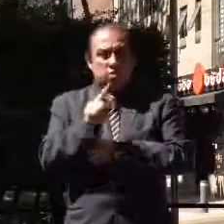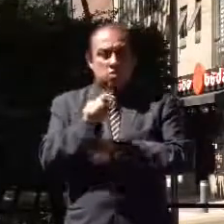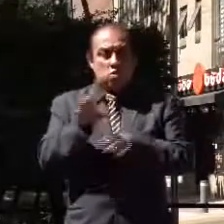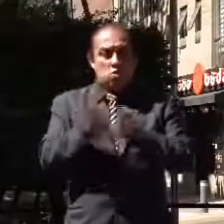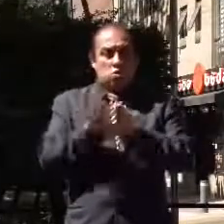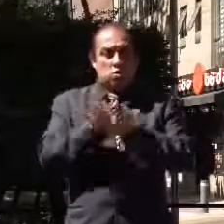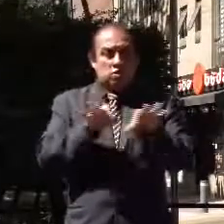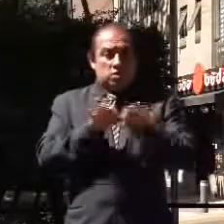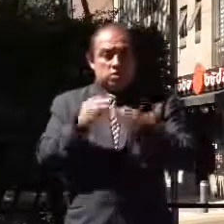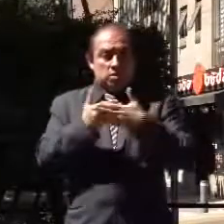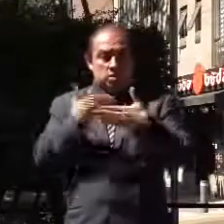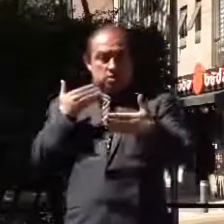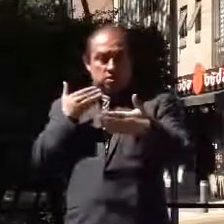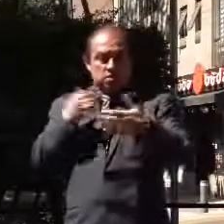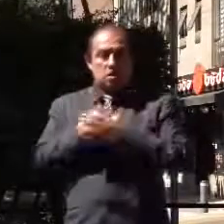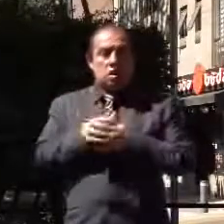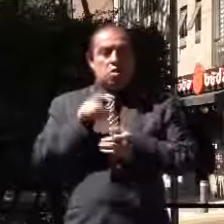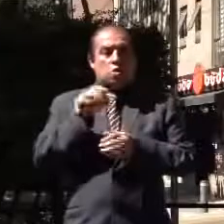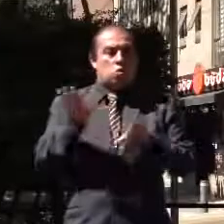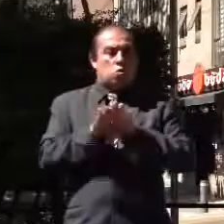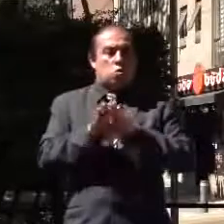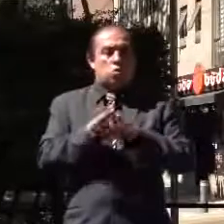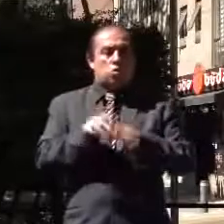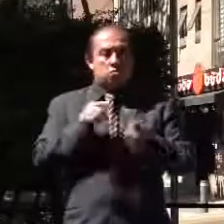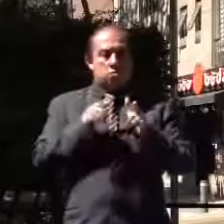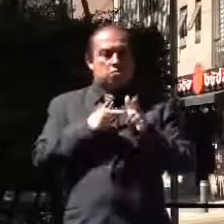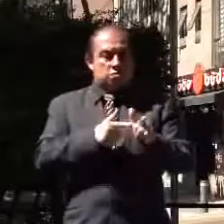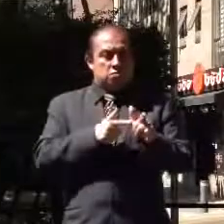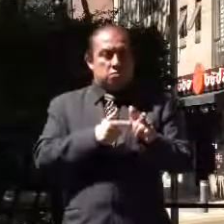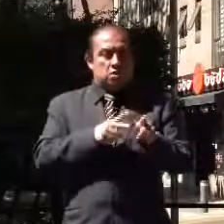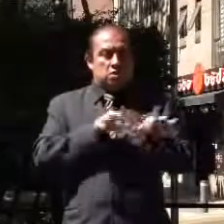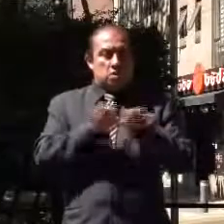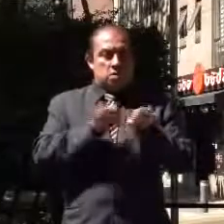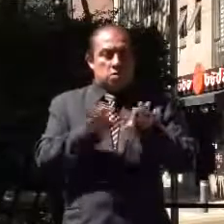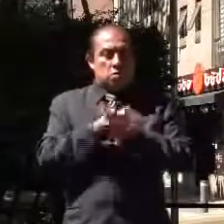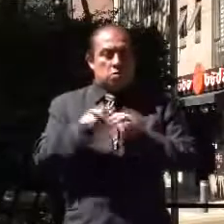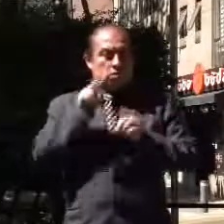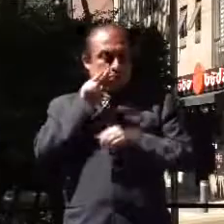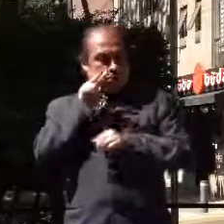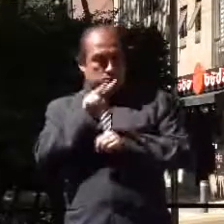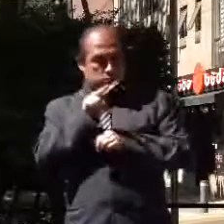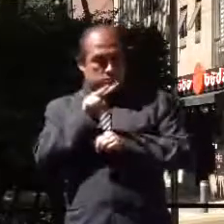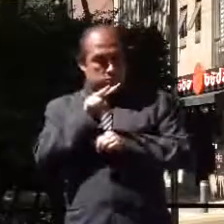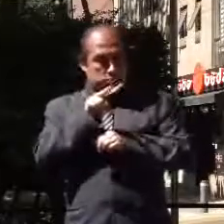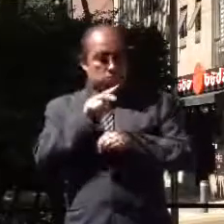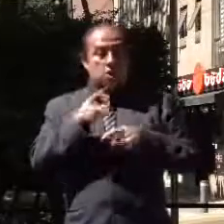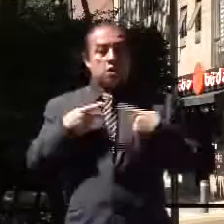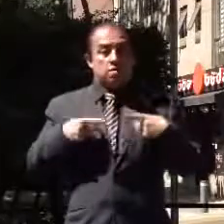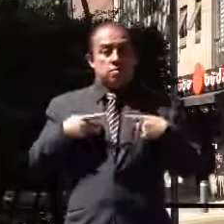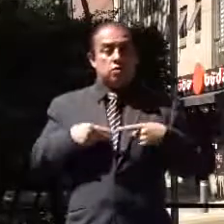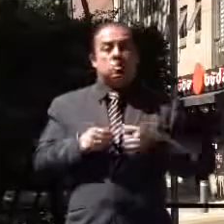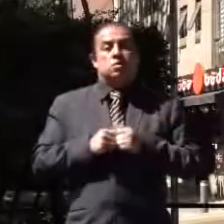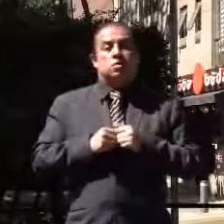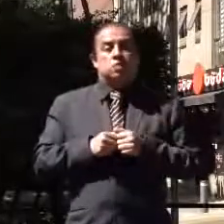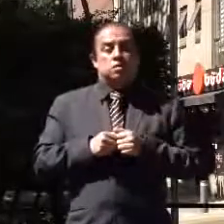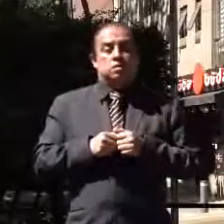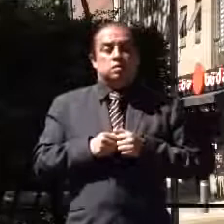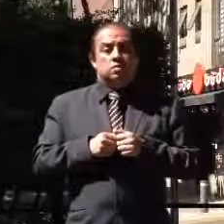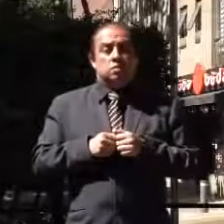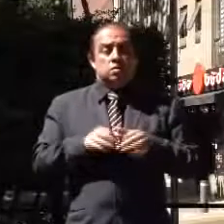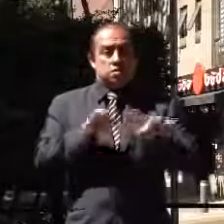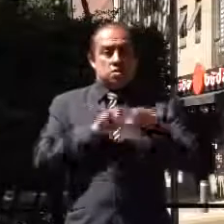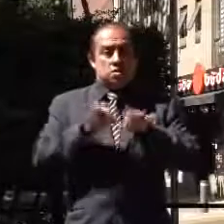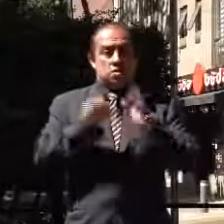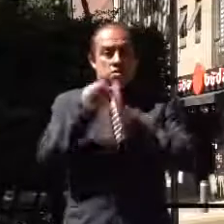operaba o como todavía se opera en algunos lugares de la ciudad, que es a ojo, con los operadores del sistema de agua, que realmente